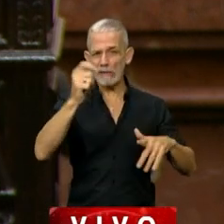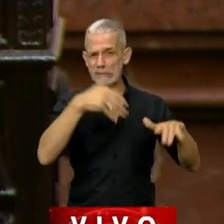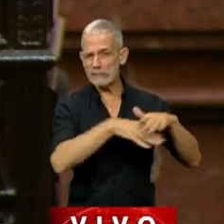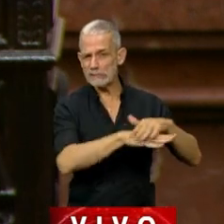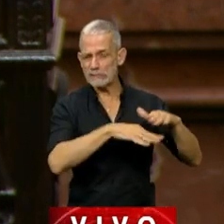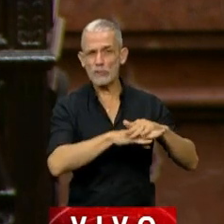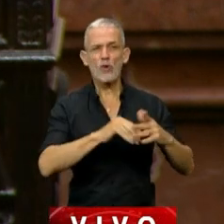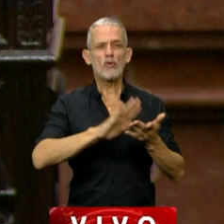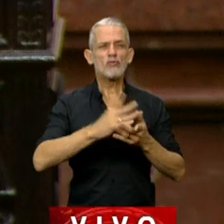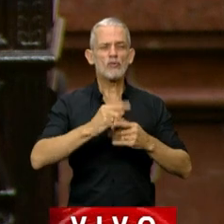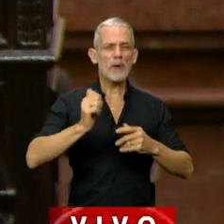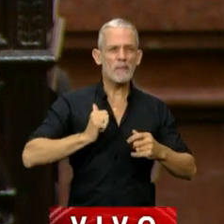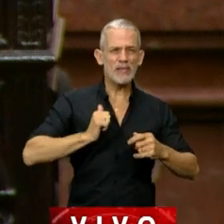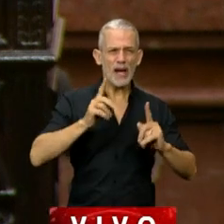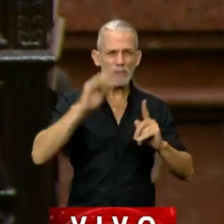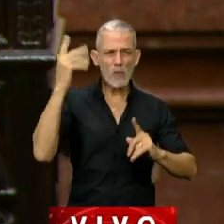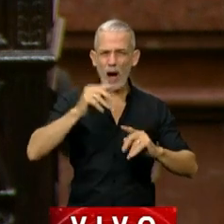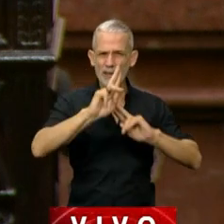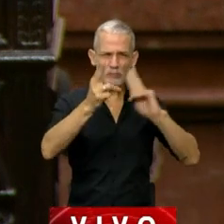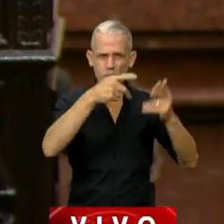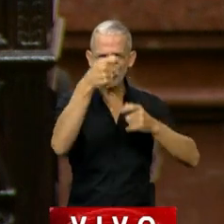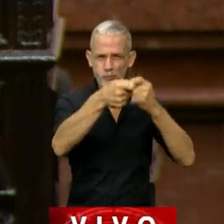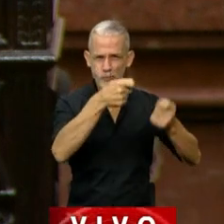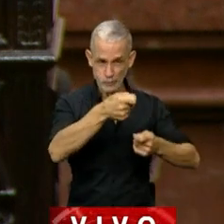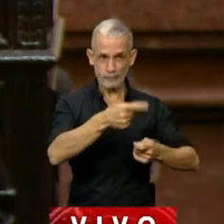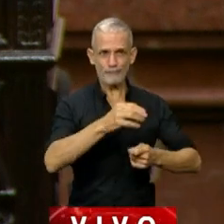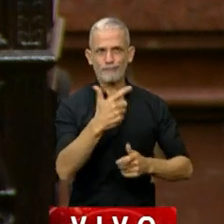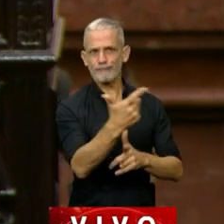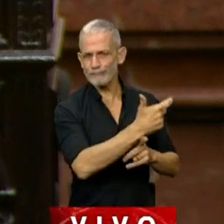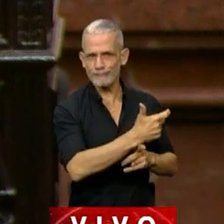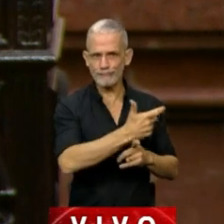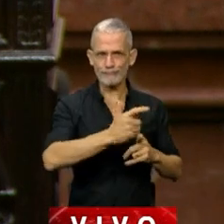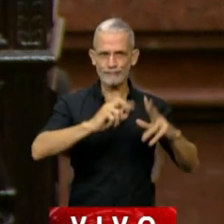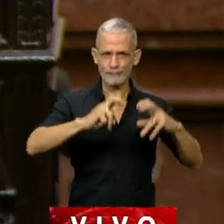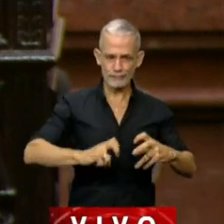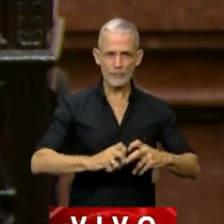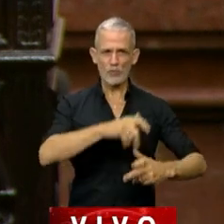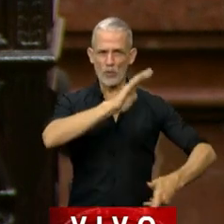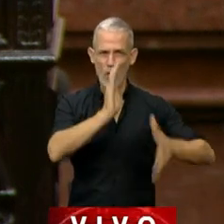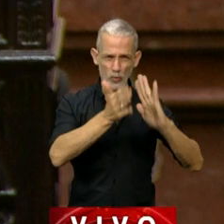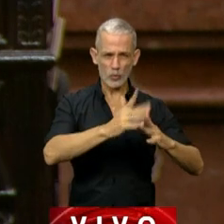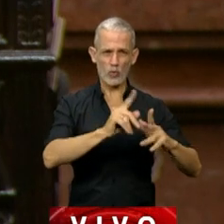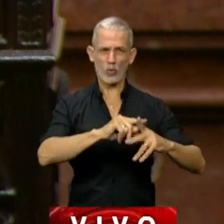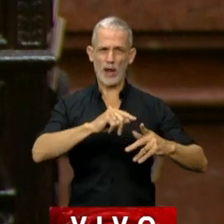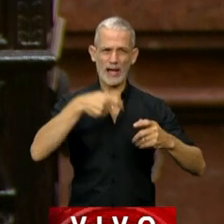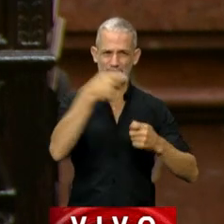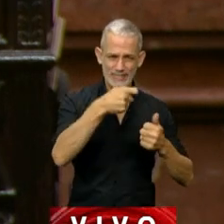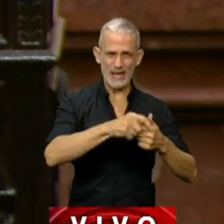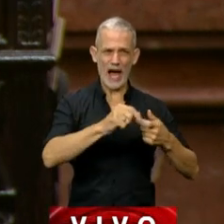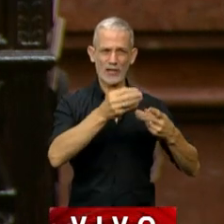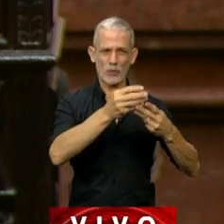causas de lesa humanidad, donde se investigan torturas,